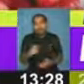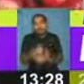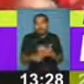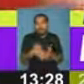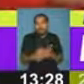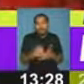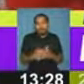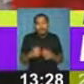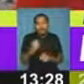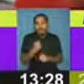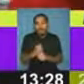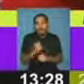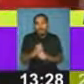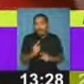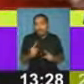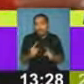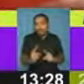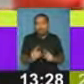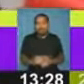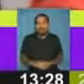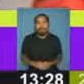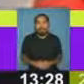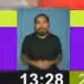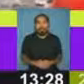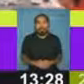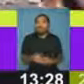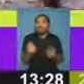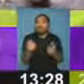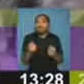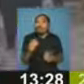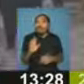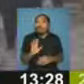democrática y republicana, y necesitamos darle un horizonte de futuro a cada uno de los argentinos.